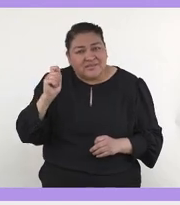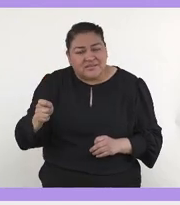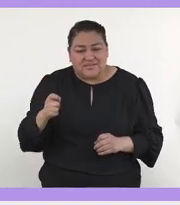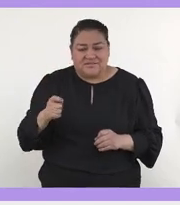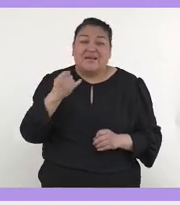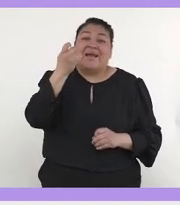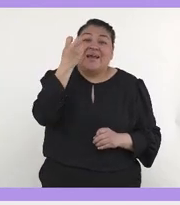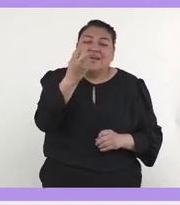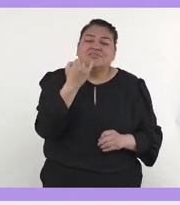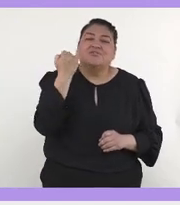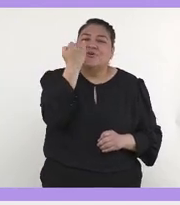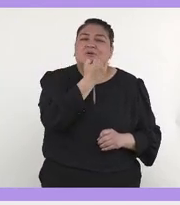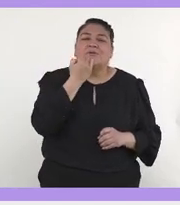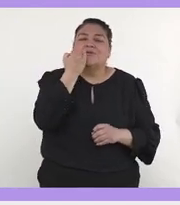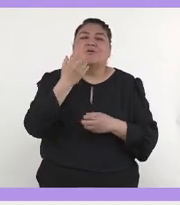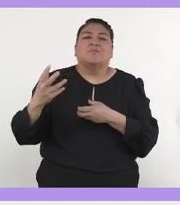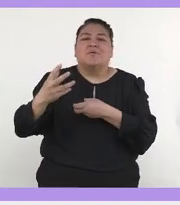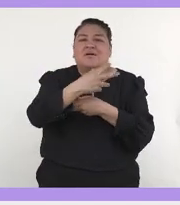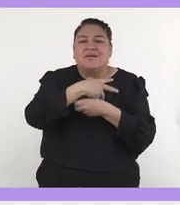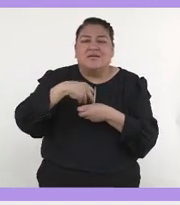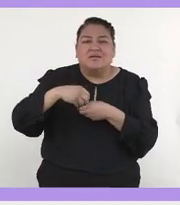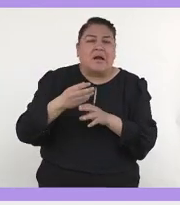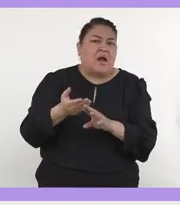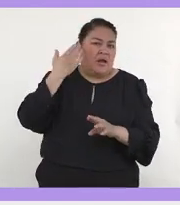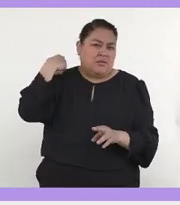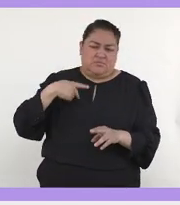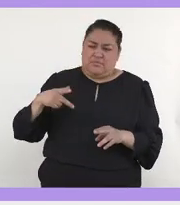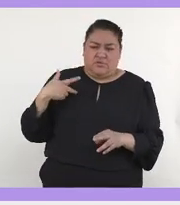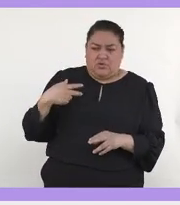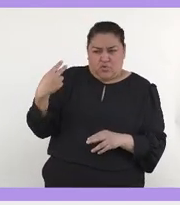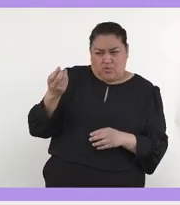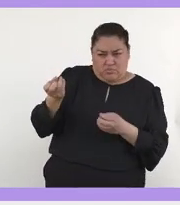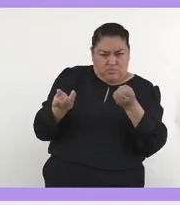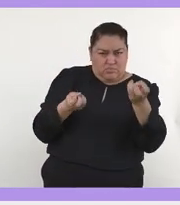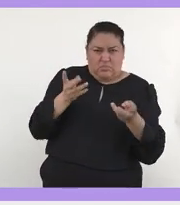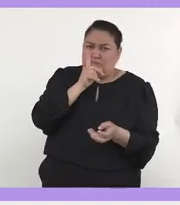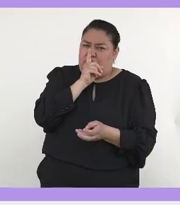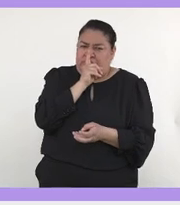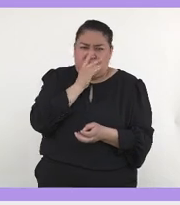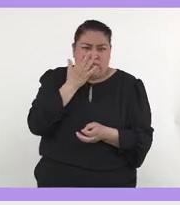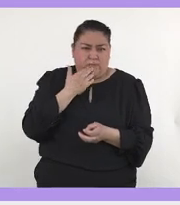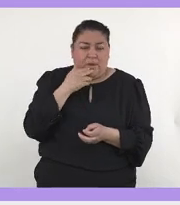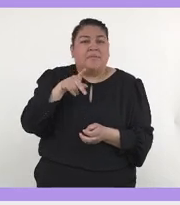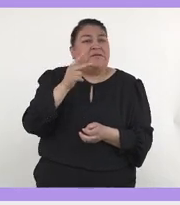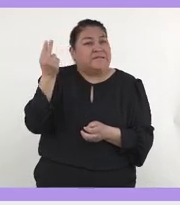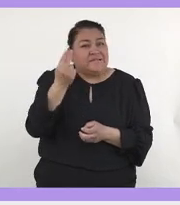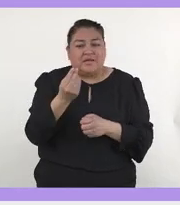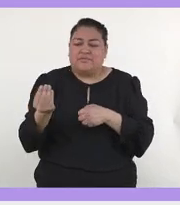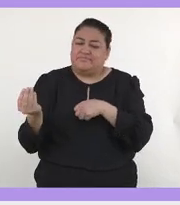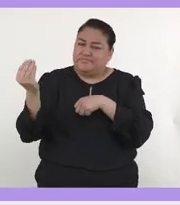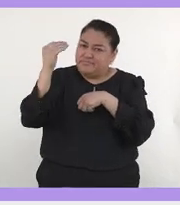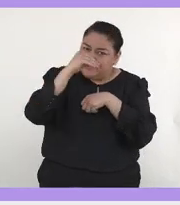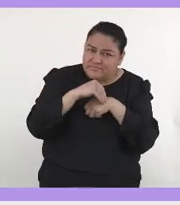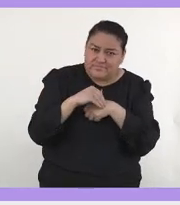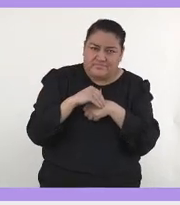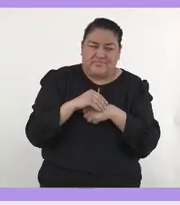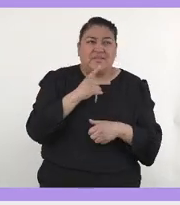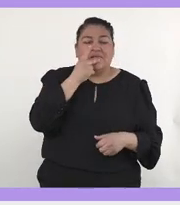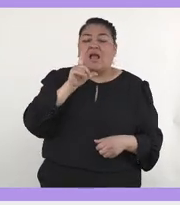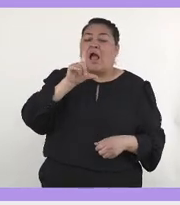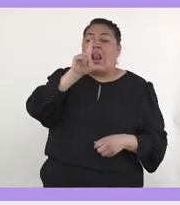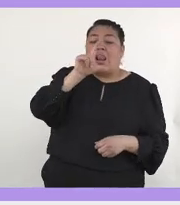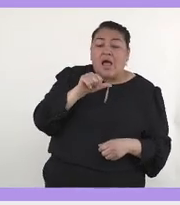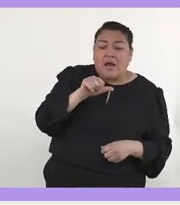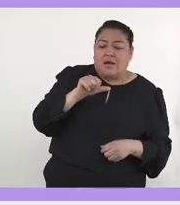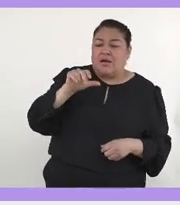han sido visibilizadas antes en muchos de los casos y afortunadamente Ahí vamos mejorando pero seguimos escuchando la árbitro que les digo